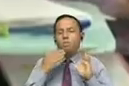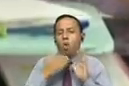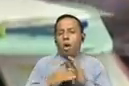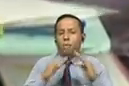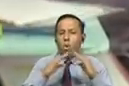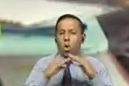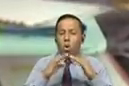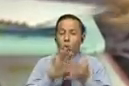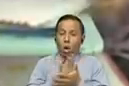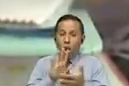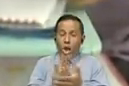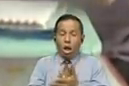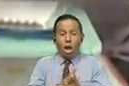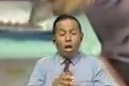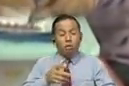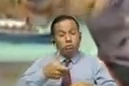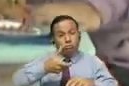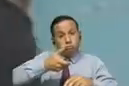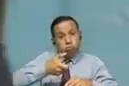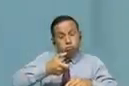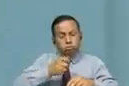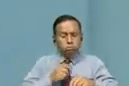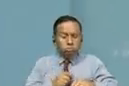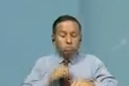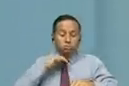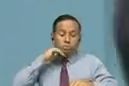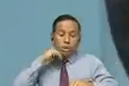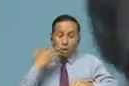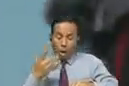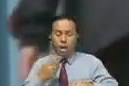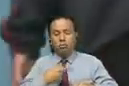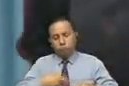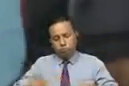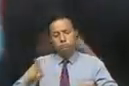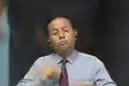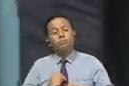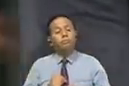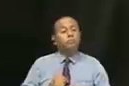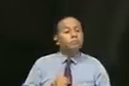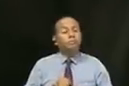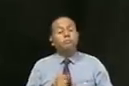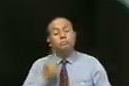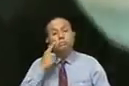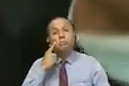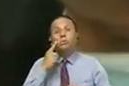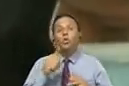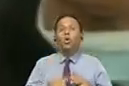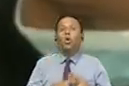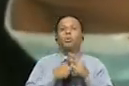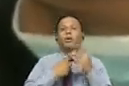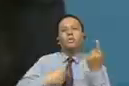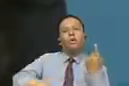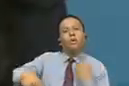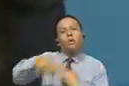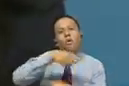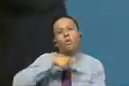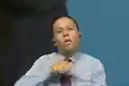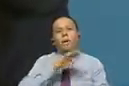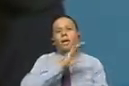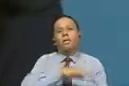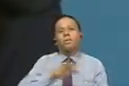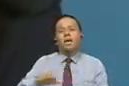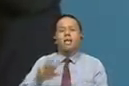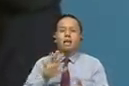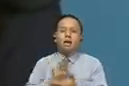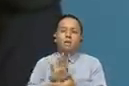las aulas se mostraron emocionados. Así empezó la jornada del retorno a las aulas en el régimen Sierra y Amazonía. Sabemos que